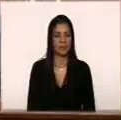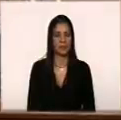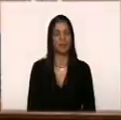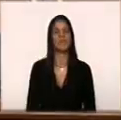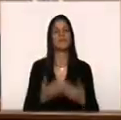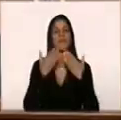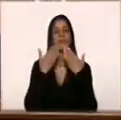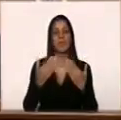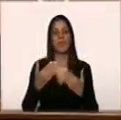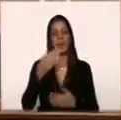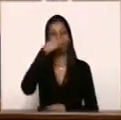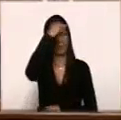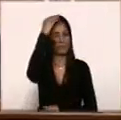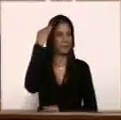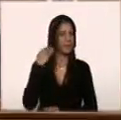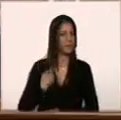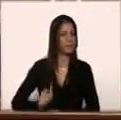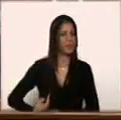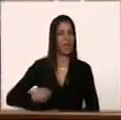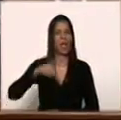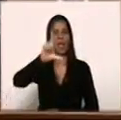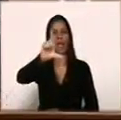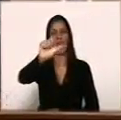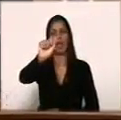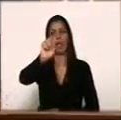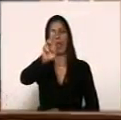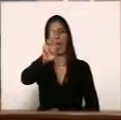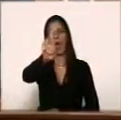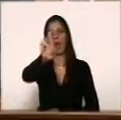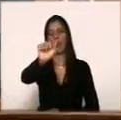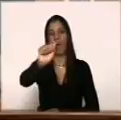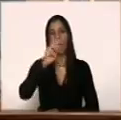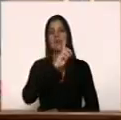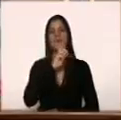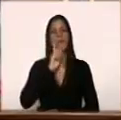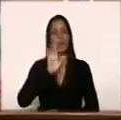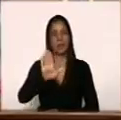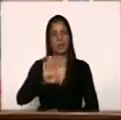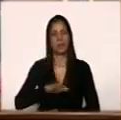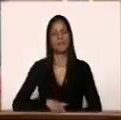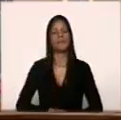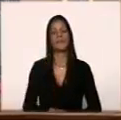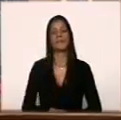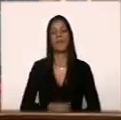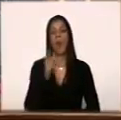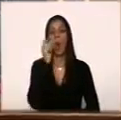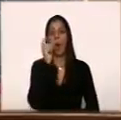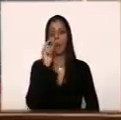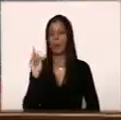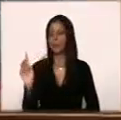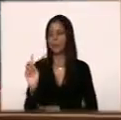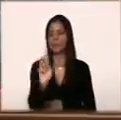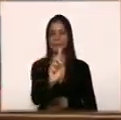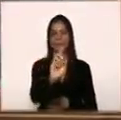Gracias, Laura Alarcón. Tiene la palabra el constituyente Carlos López.